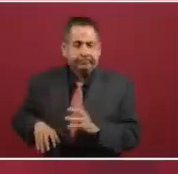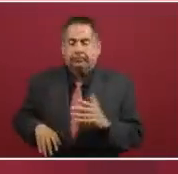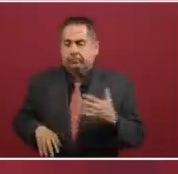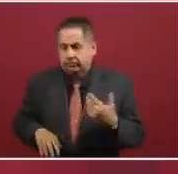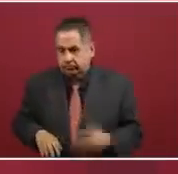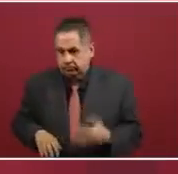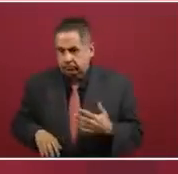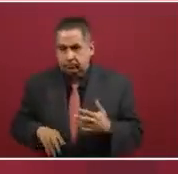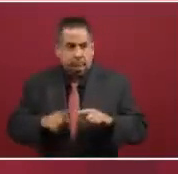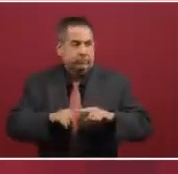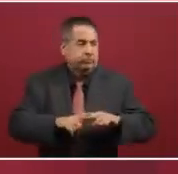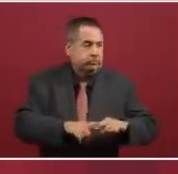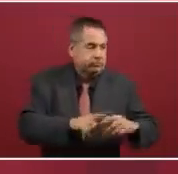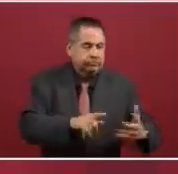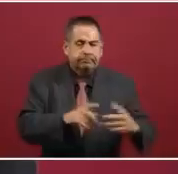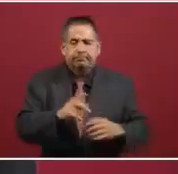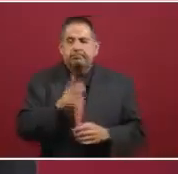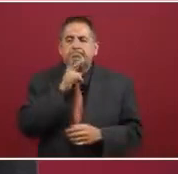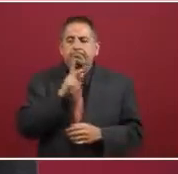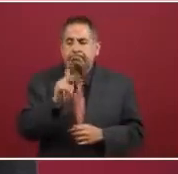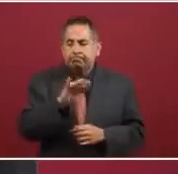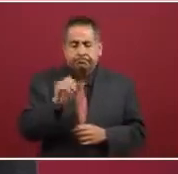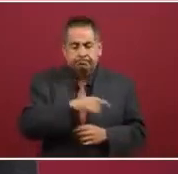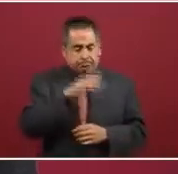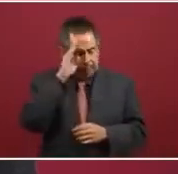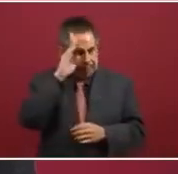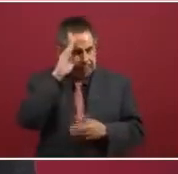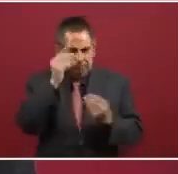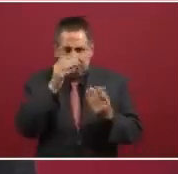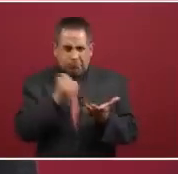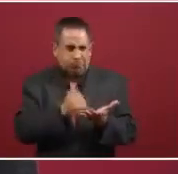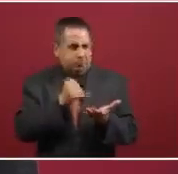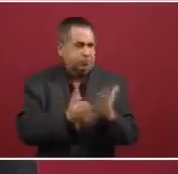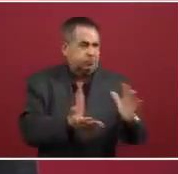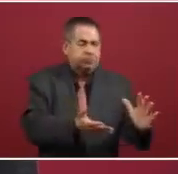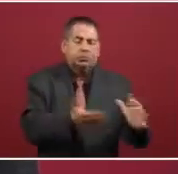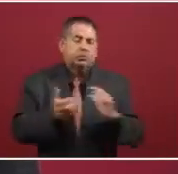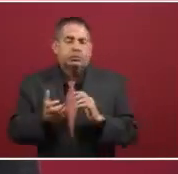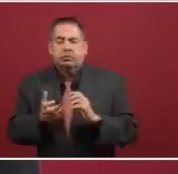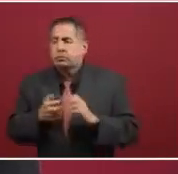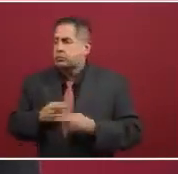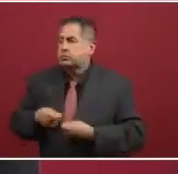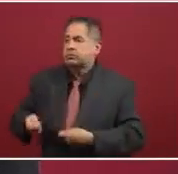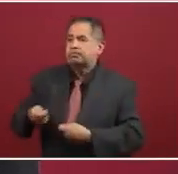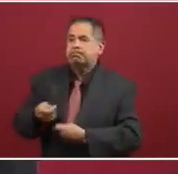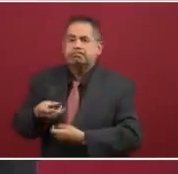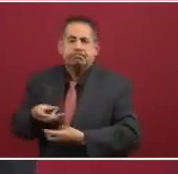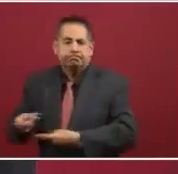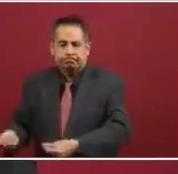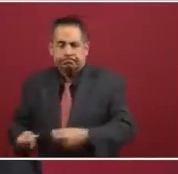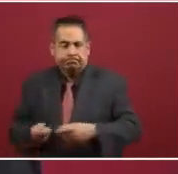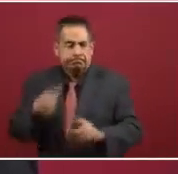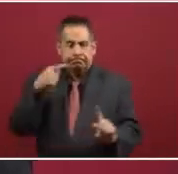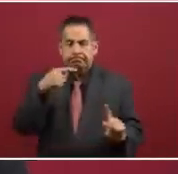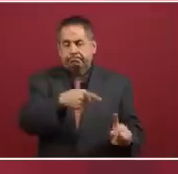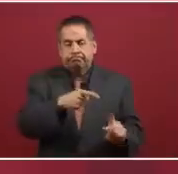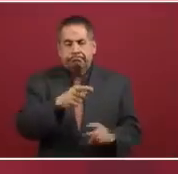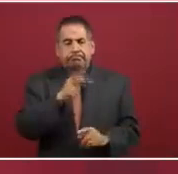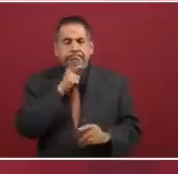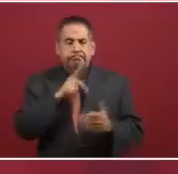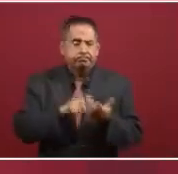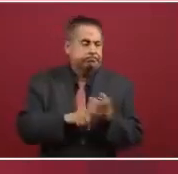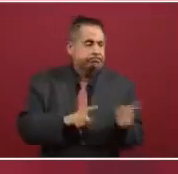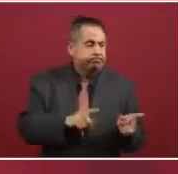de manera demasiado notable en los recursos provenientes del sector de hidrocarburos y